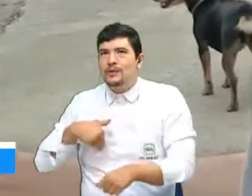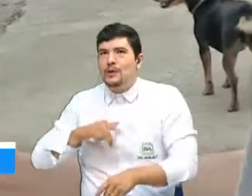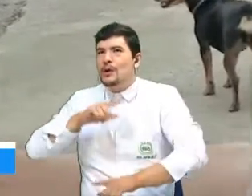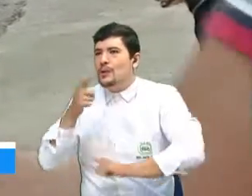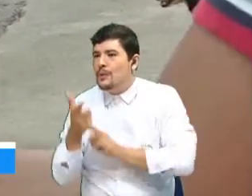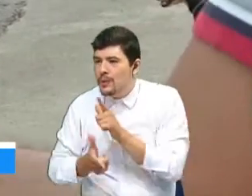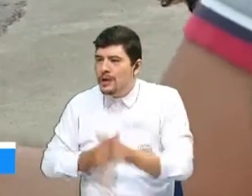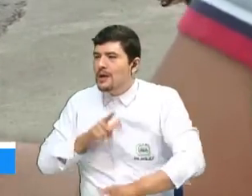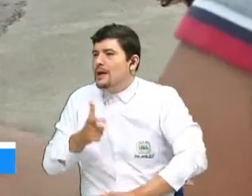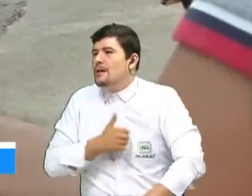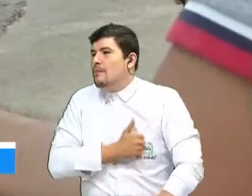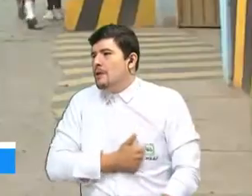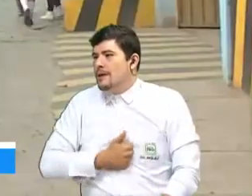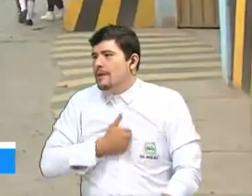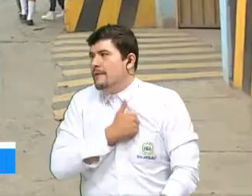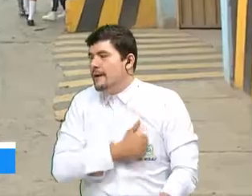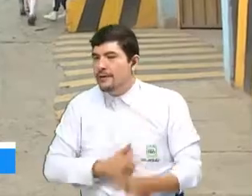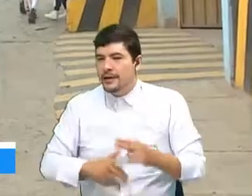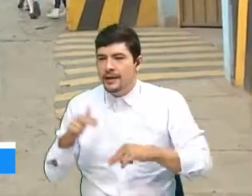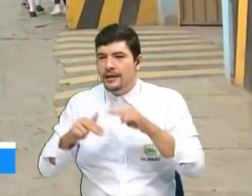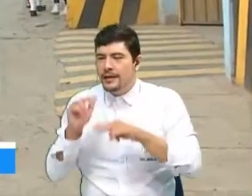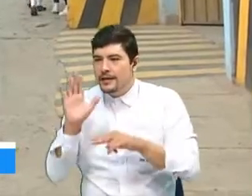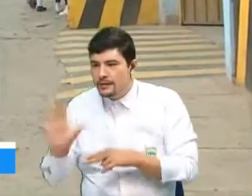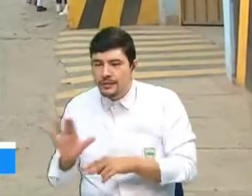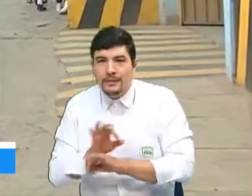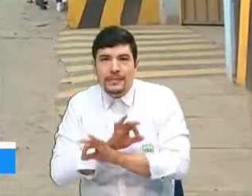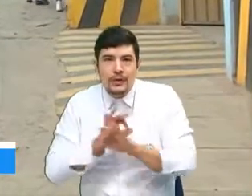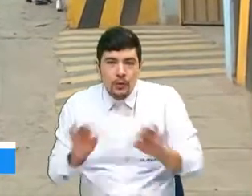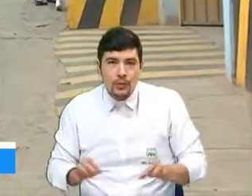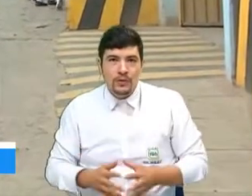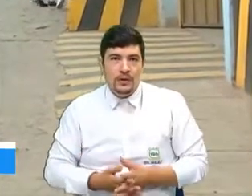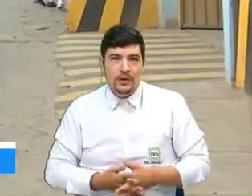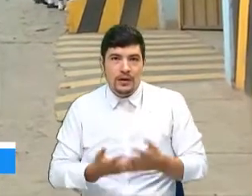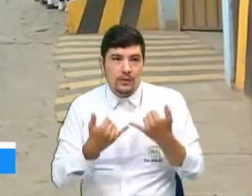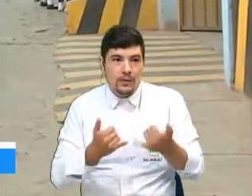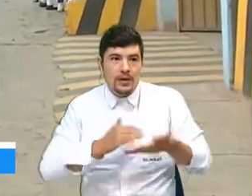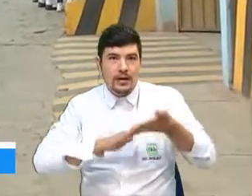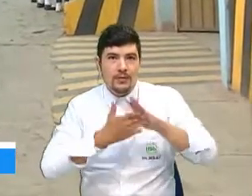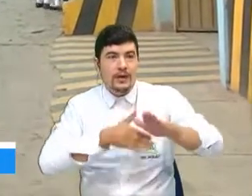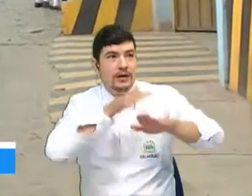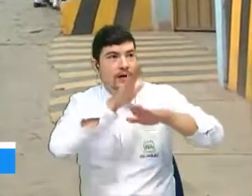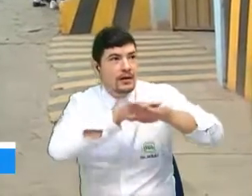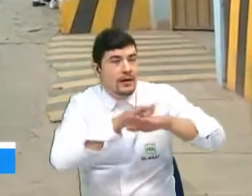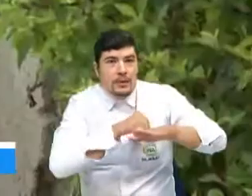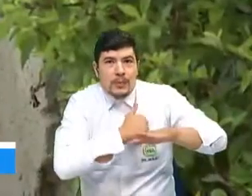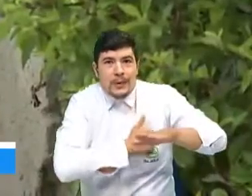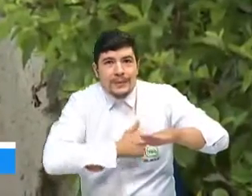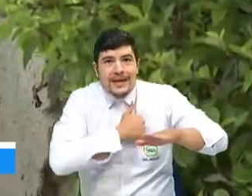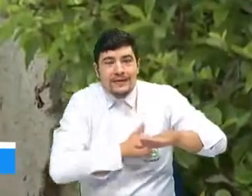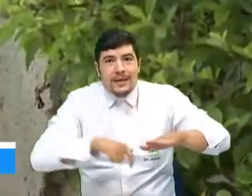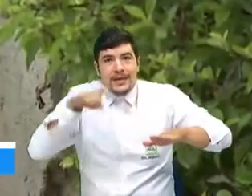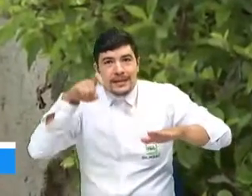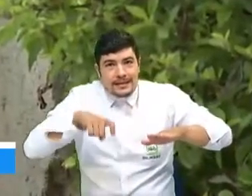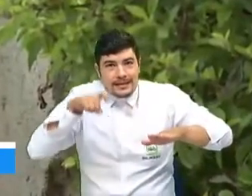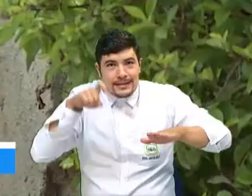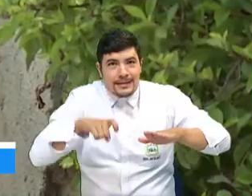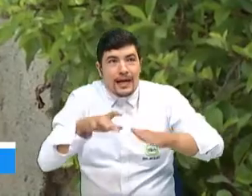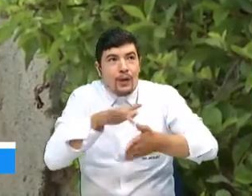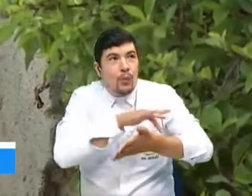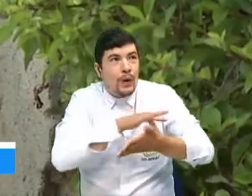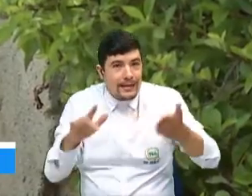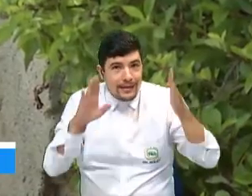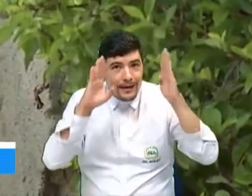arreglo en esta calle y nunca el llamado que hacen a las autoridades es claro necesitan una intervención urgente